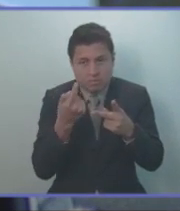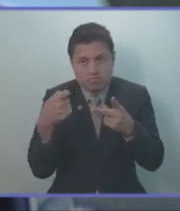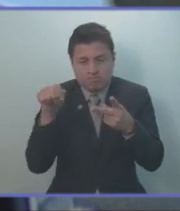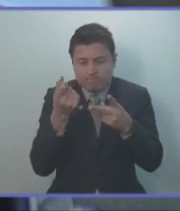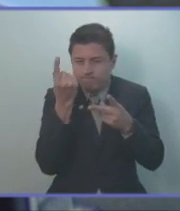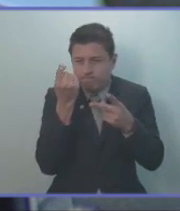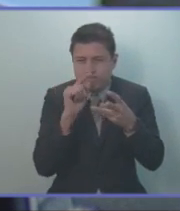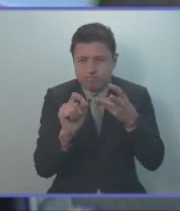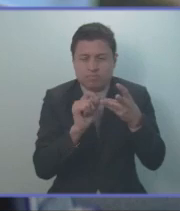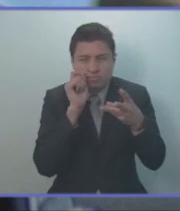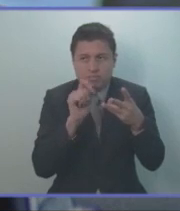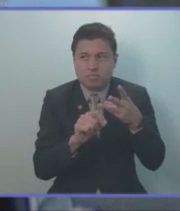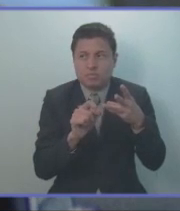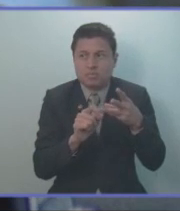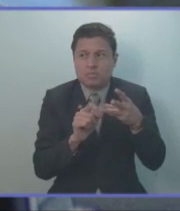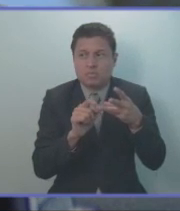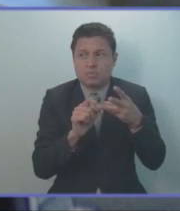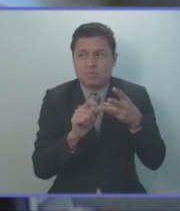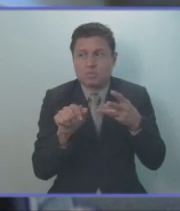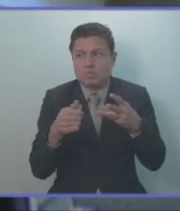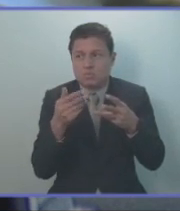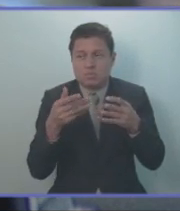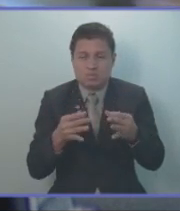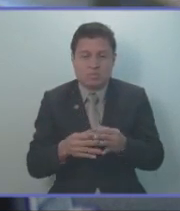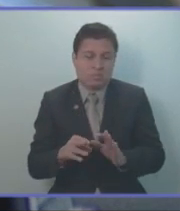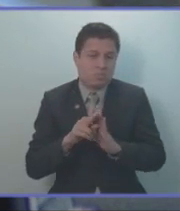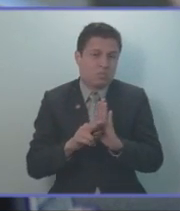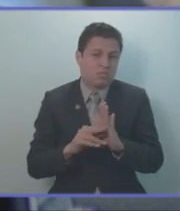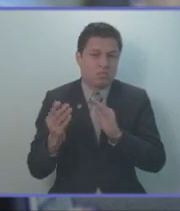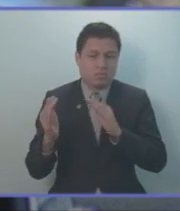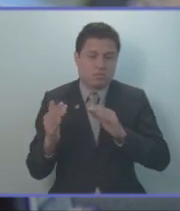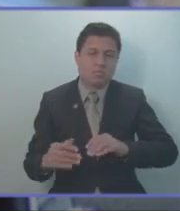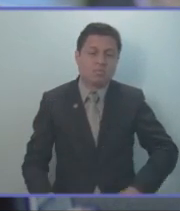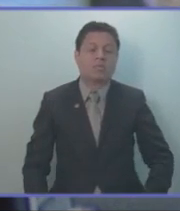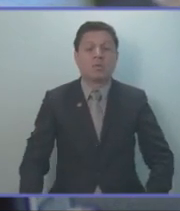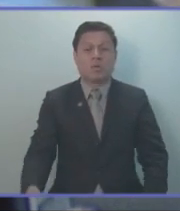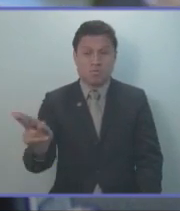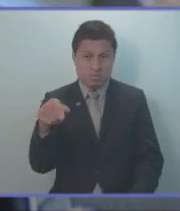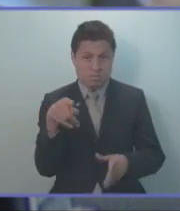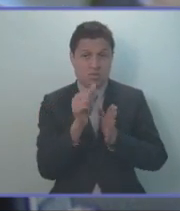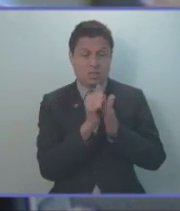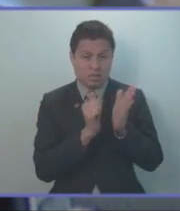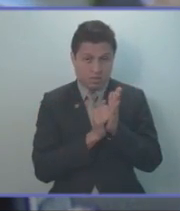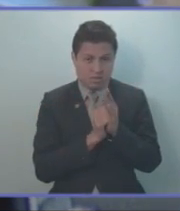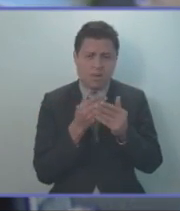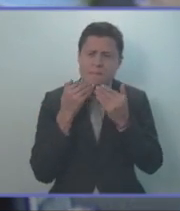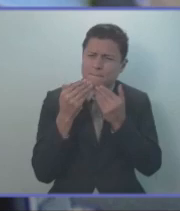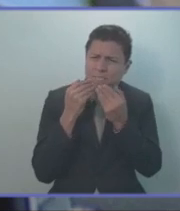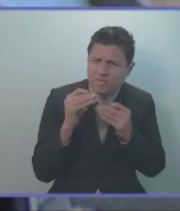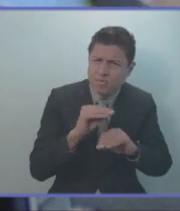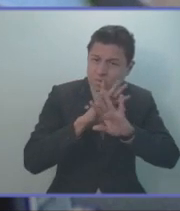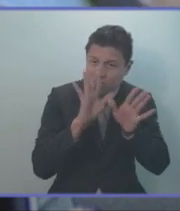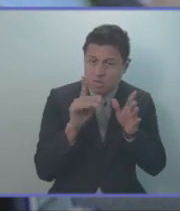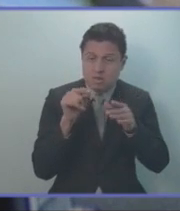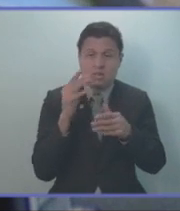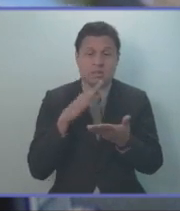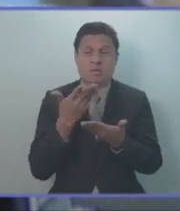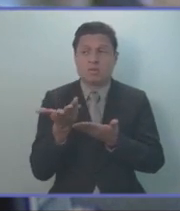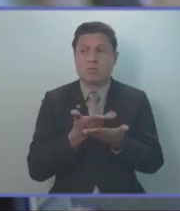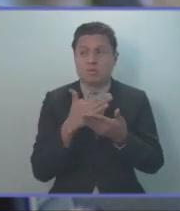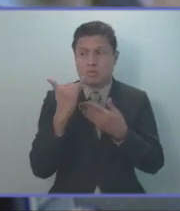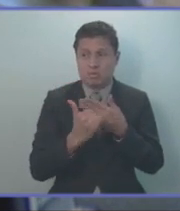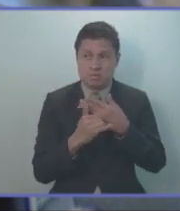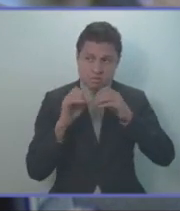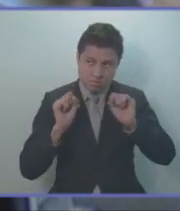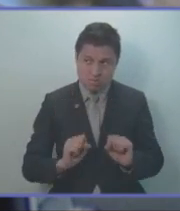interpretar auténticamente otros cuerpos normativos. Asimismo, dicho artículo es claro al decir que ese proyecto